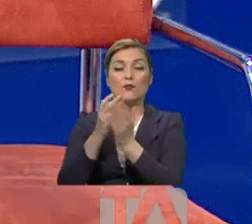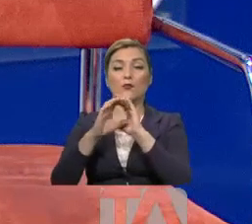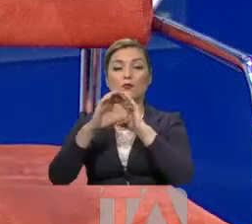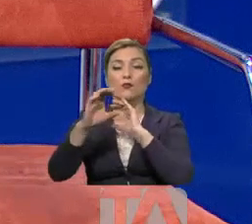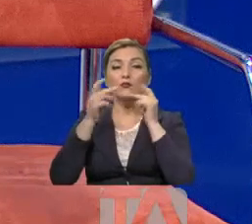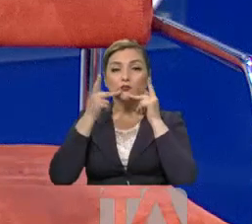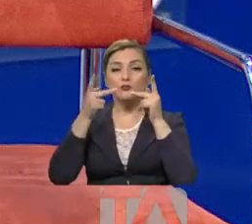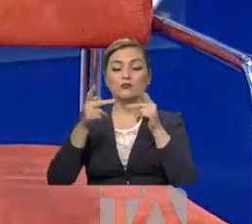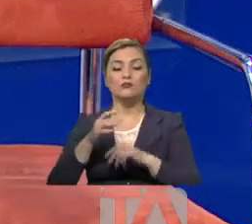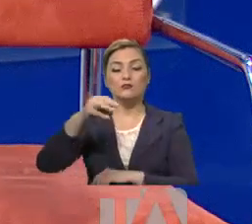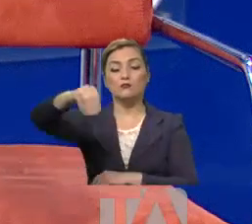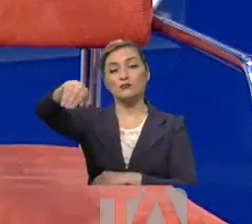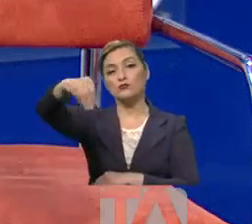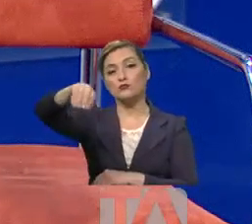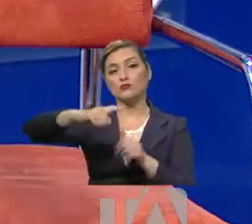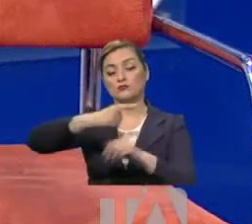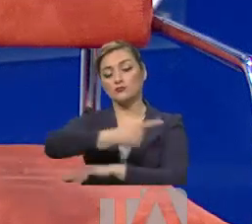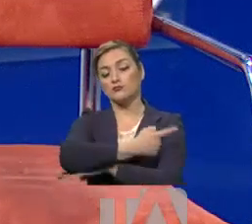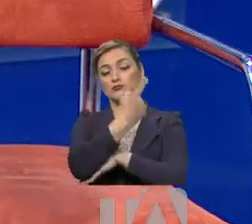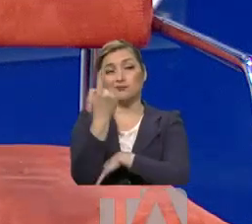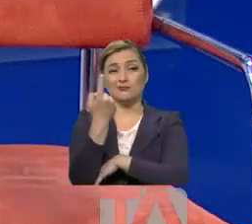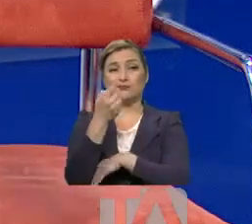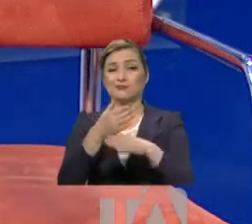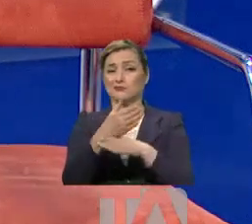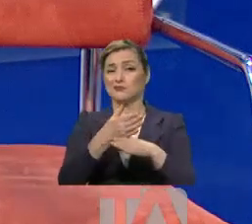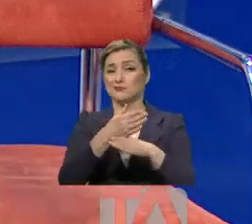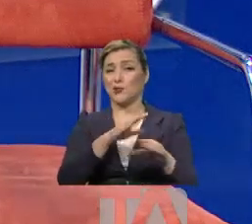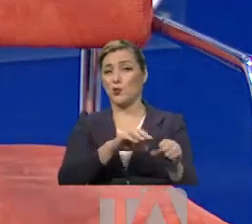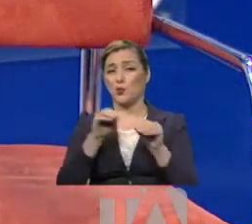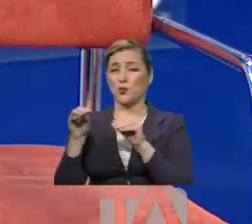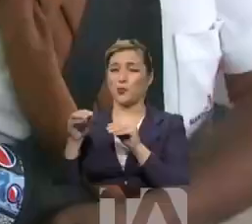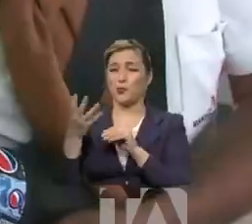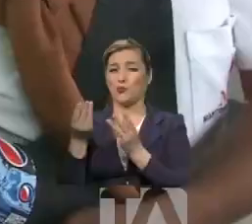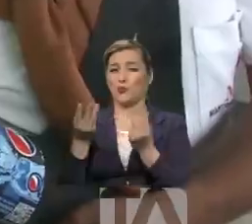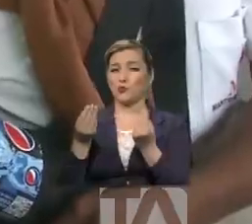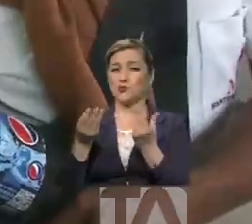transporte público. Este miércoles, en el primer día de operativos, decomisaron varias armas blancas.